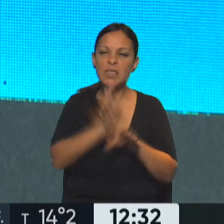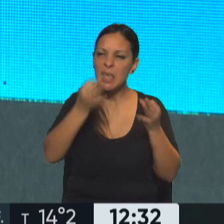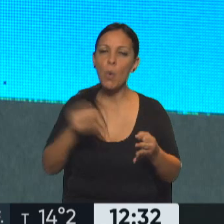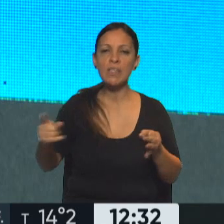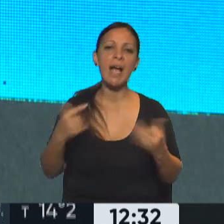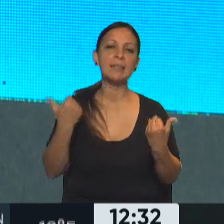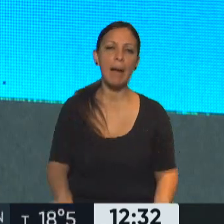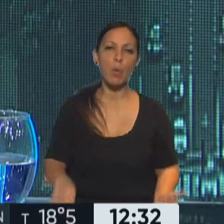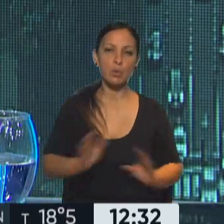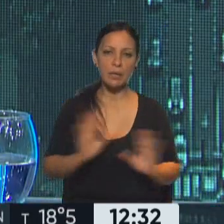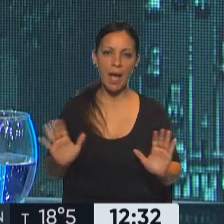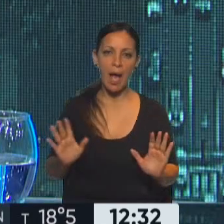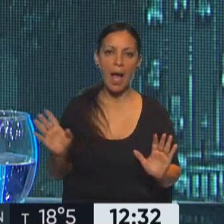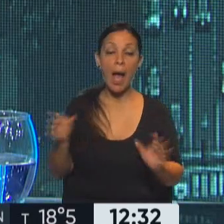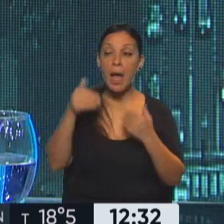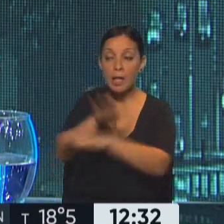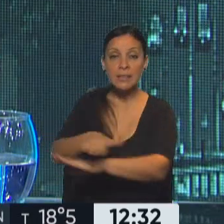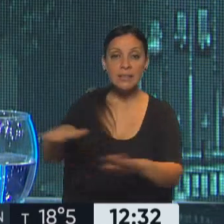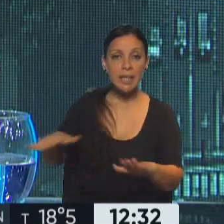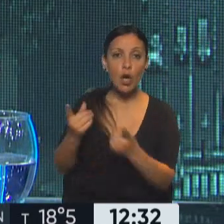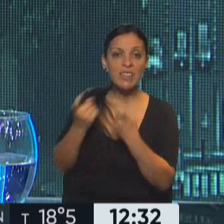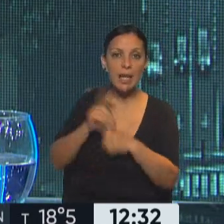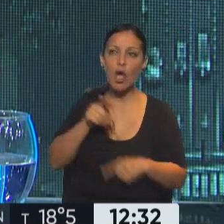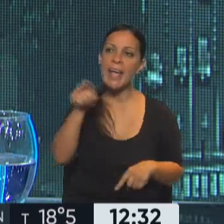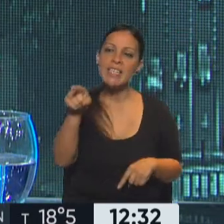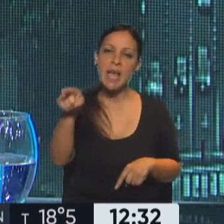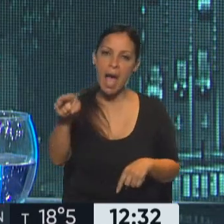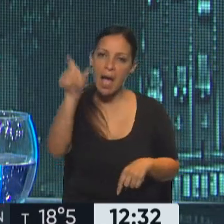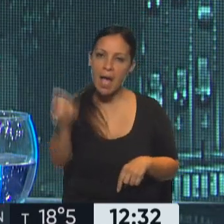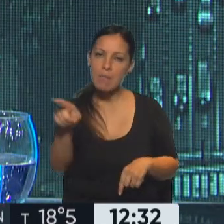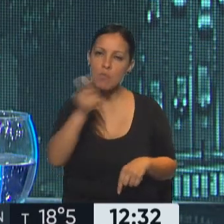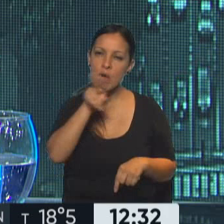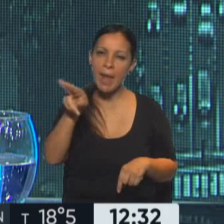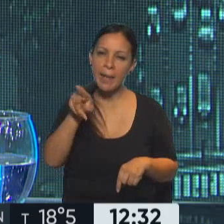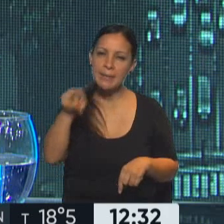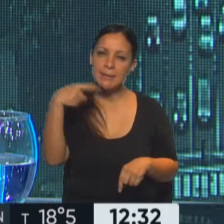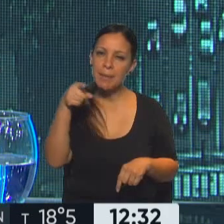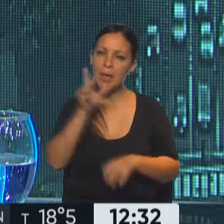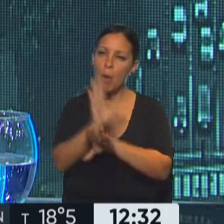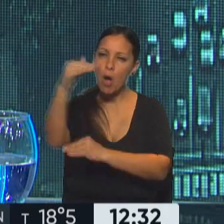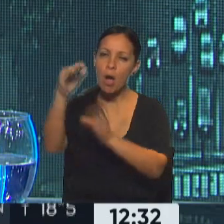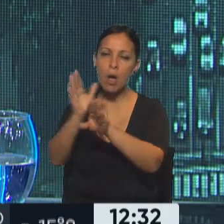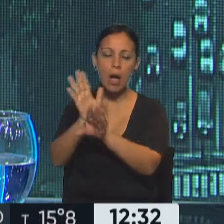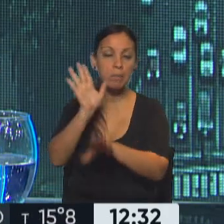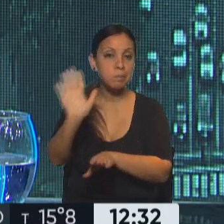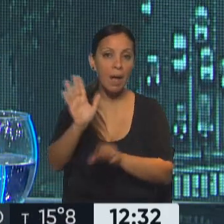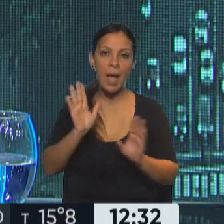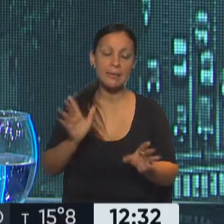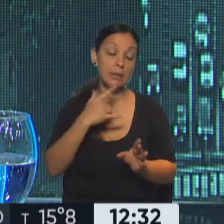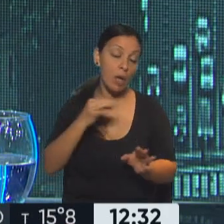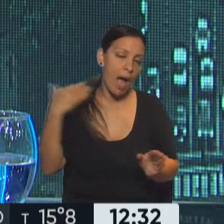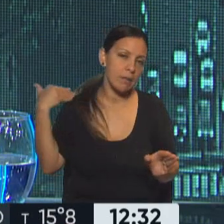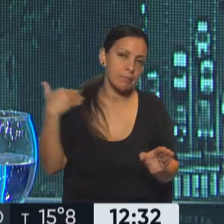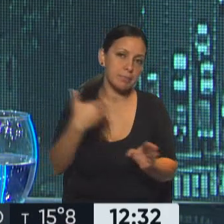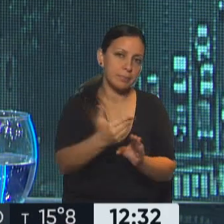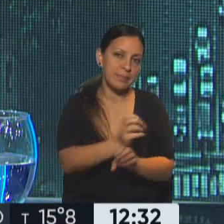abusivamente. No son los chicos los que necesitan, es ella la que necesita. En fin, esto es paradigmáticamente atroz, visto